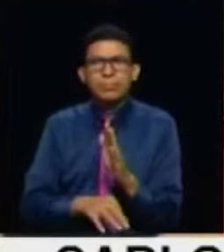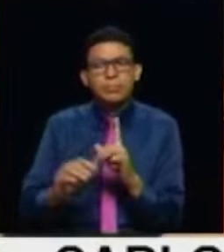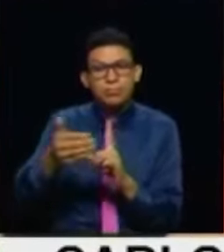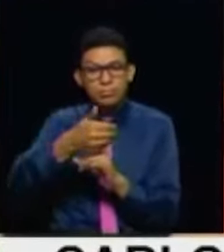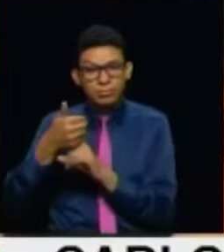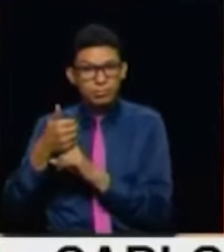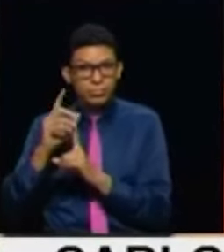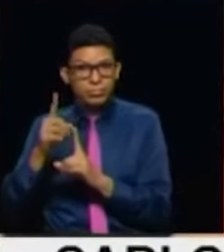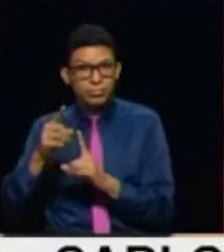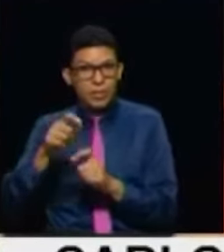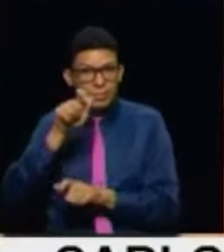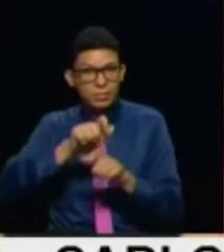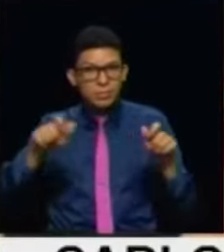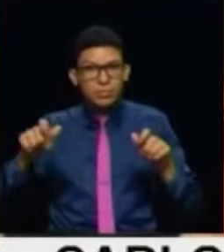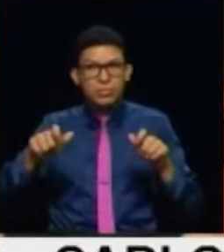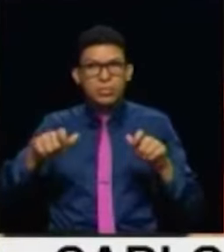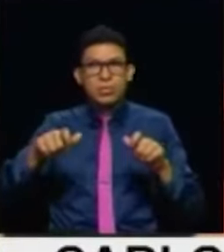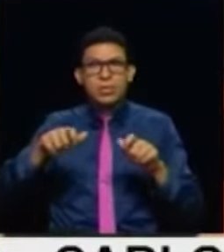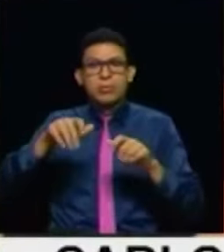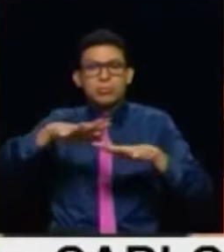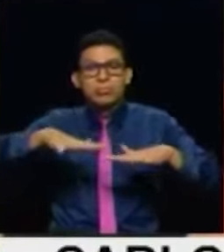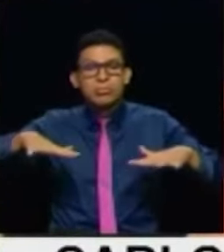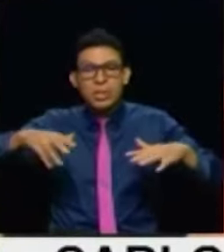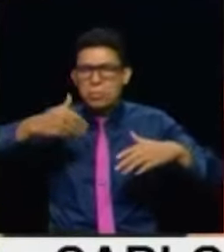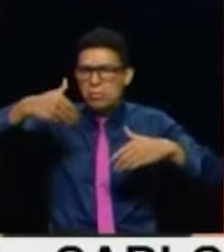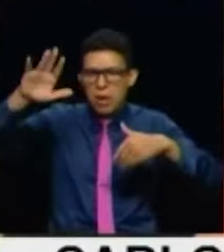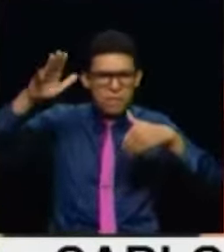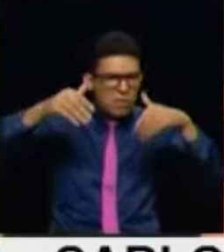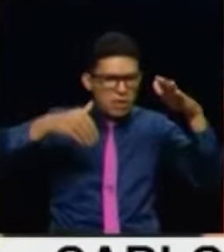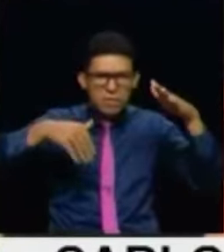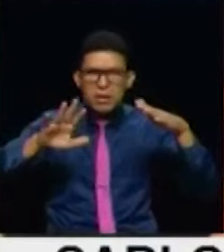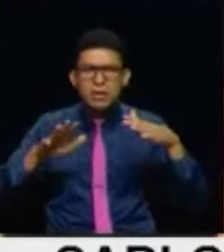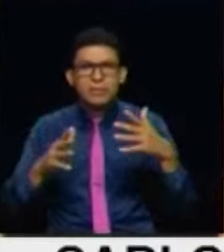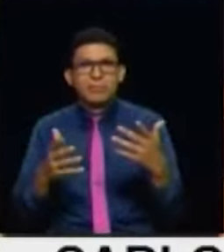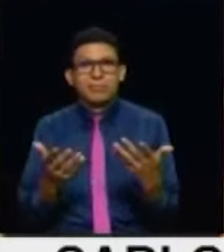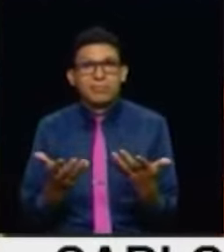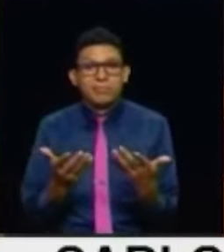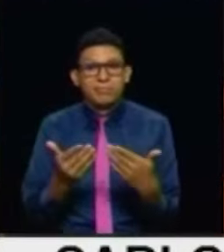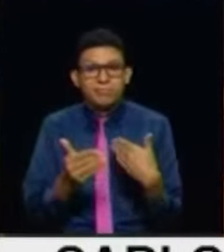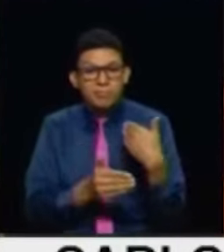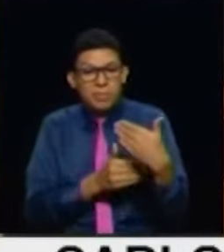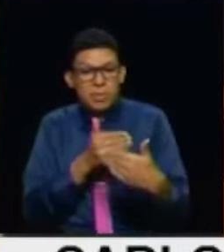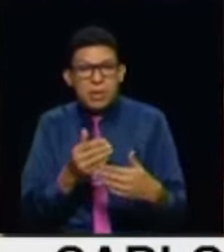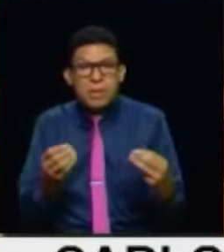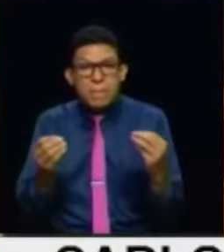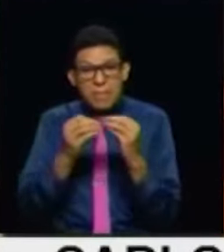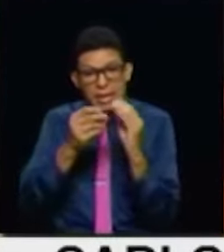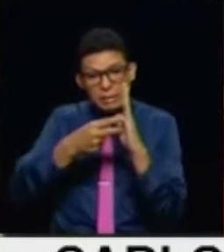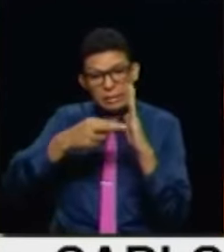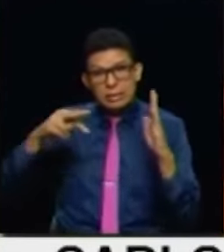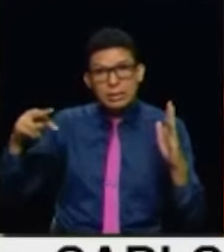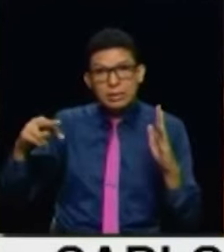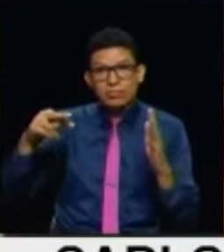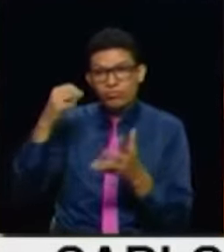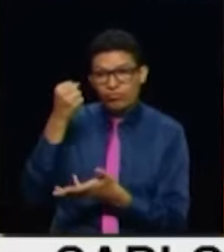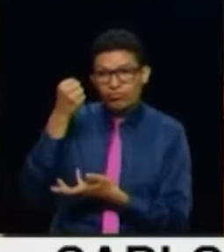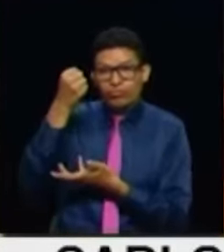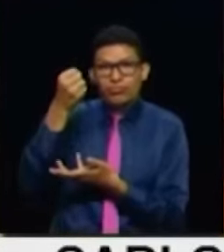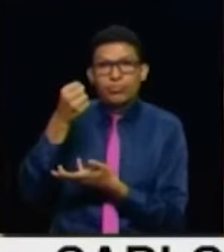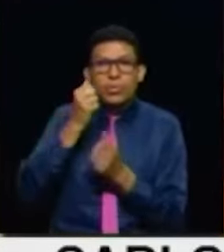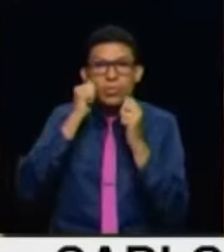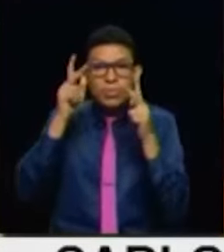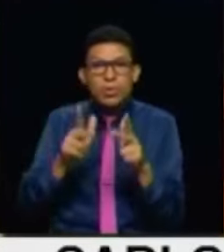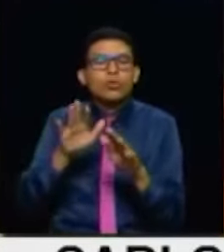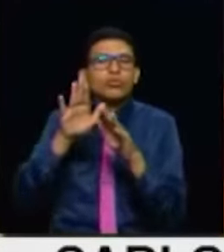delincuentes, está dejando los territorios abandonados y, por supuesto, cada vez mayor tecnología y mayor recurso humano para esas